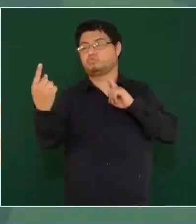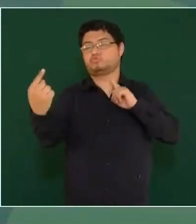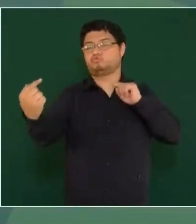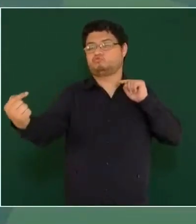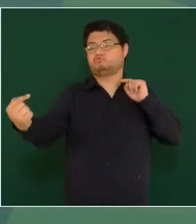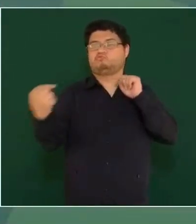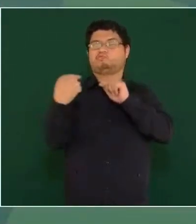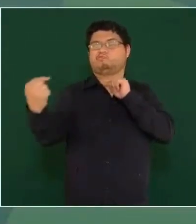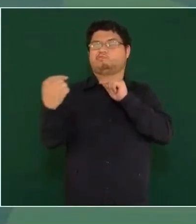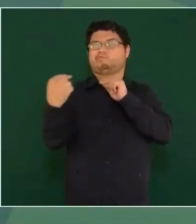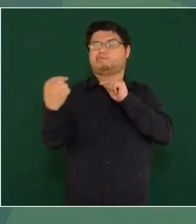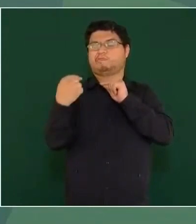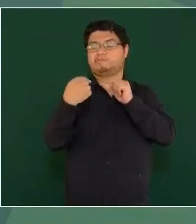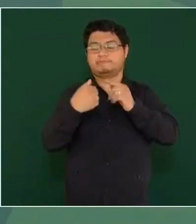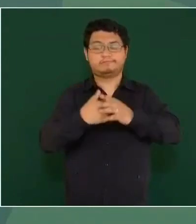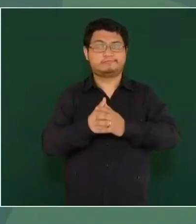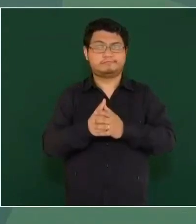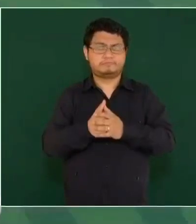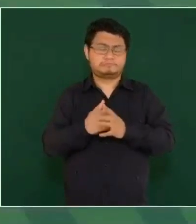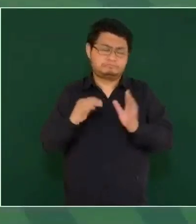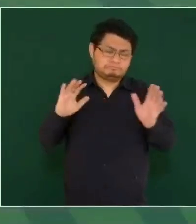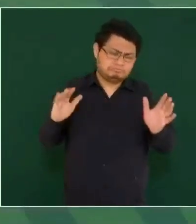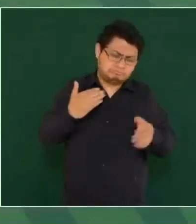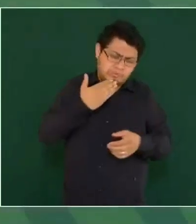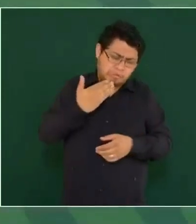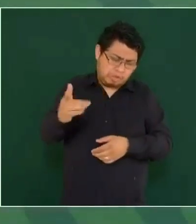emergiendo y es bueno